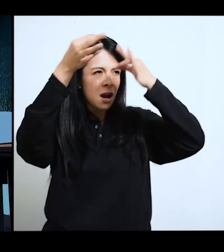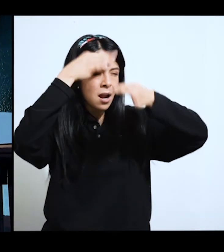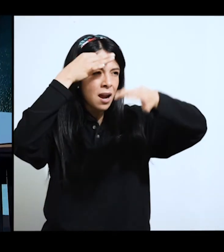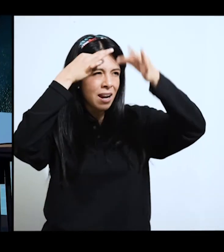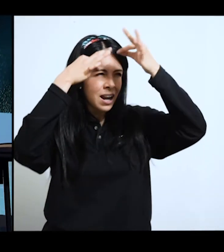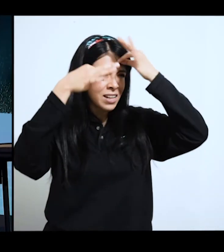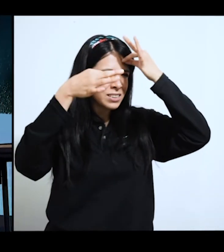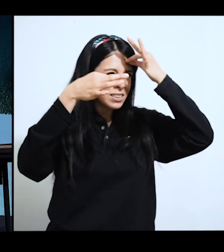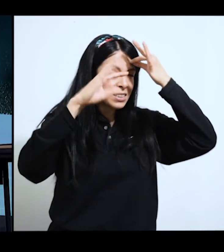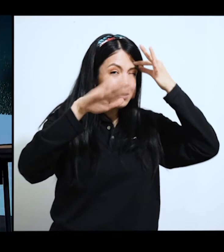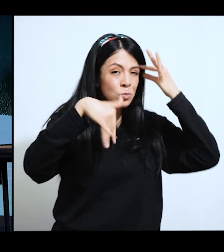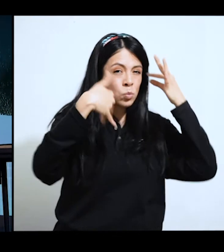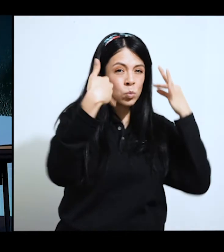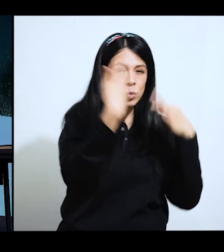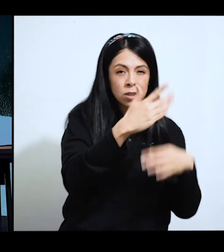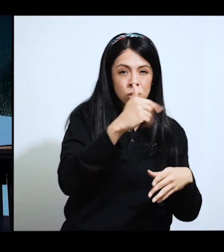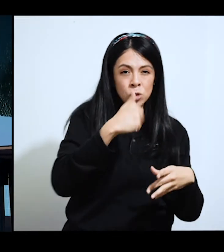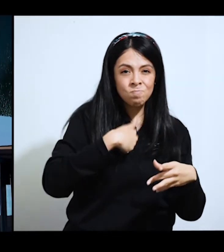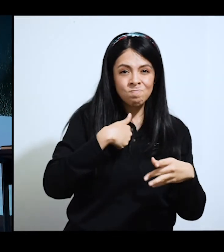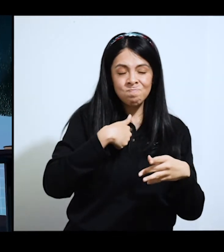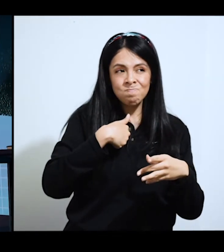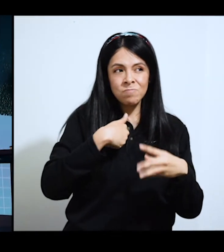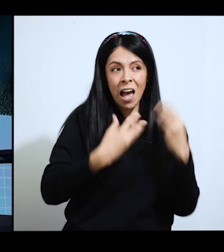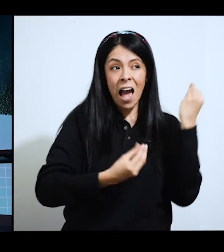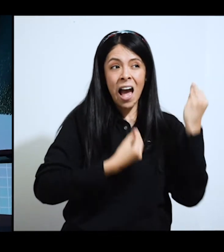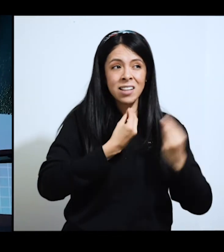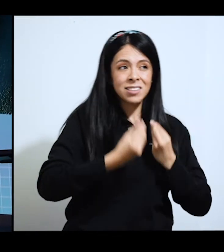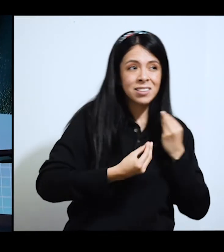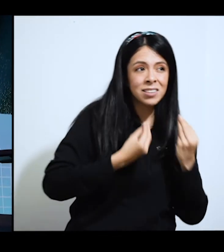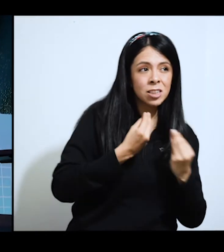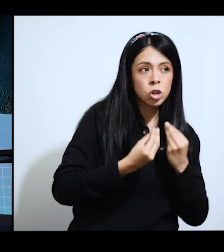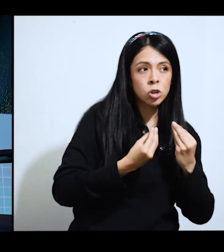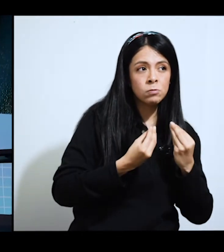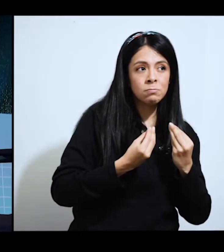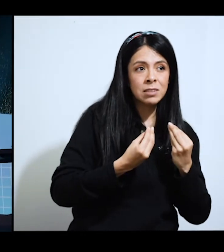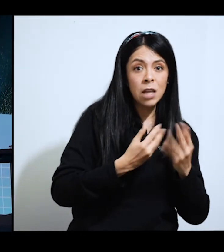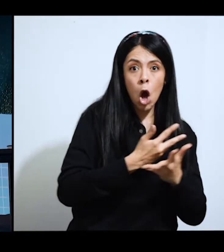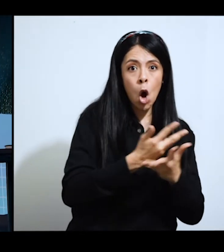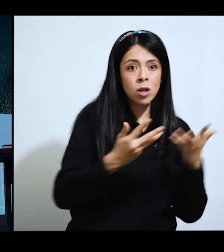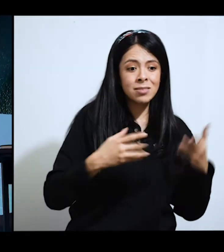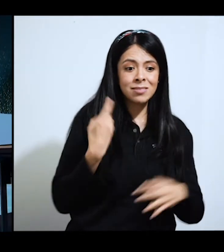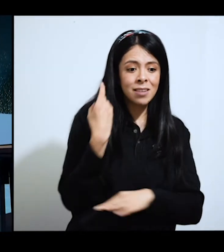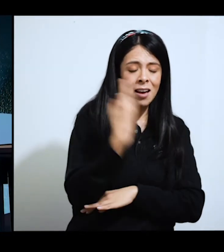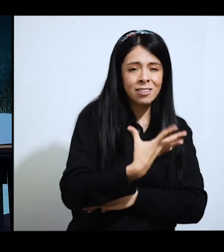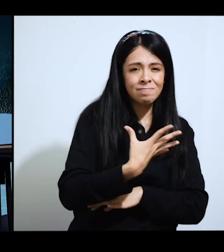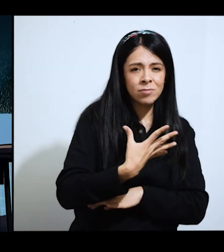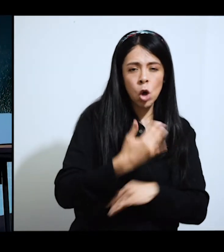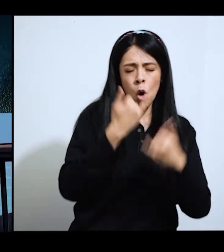no deberíamos hacer, a veces cosas terribles. Señor, yo renuncio a esas voces del enemigo.